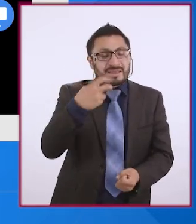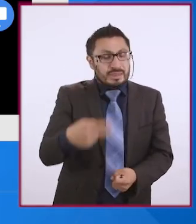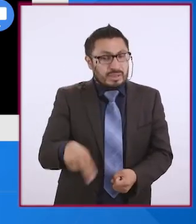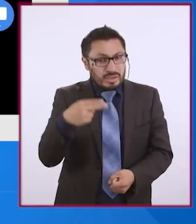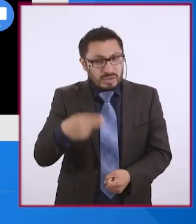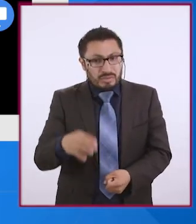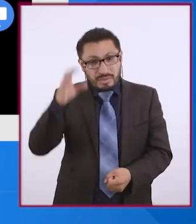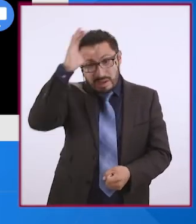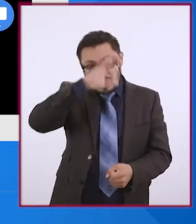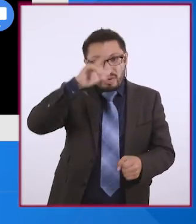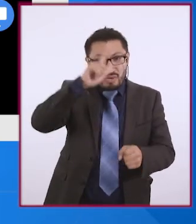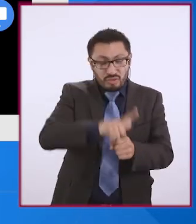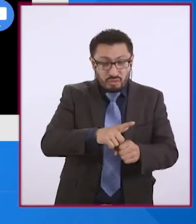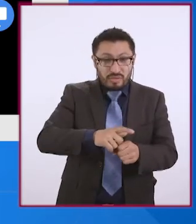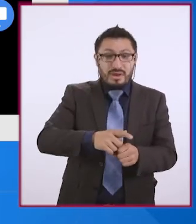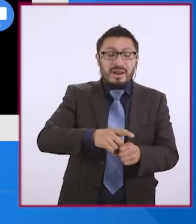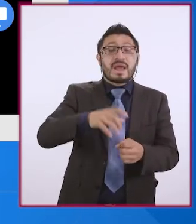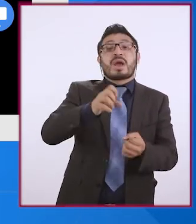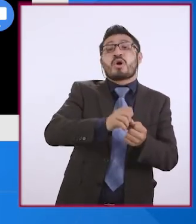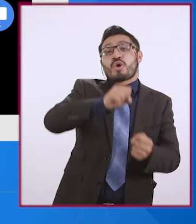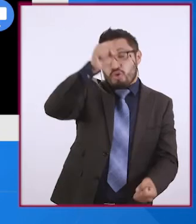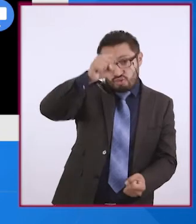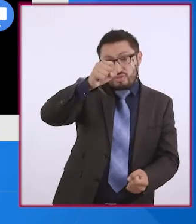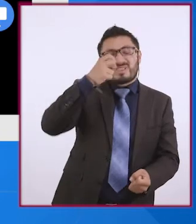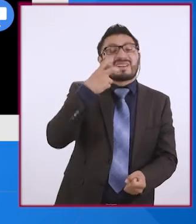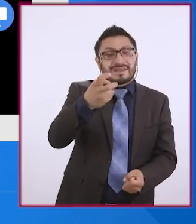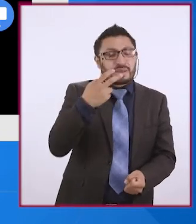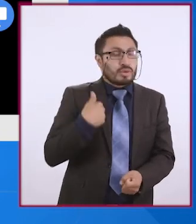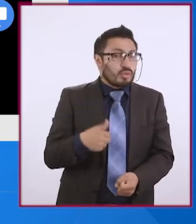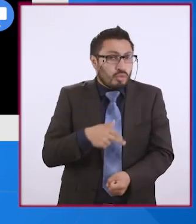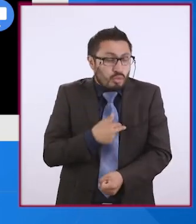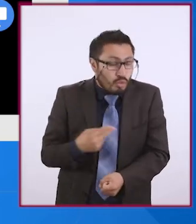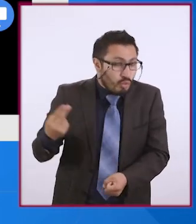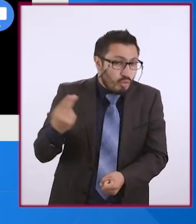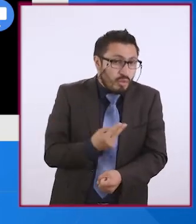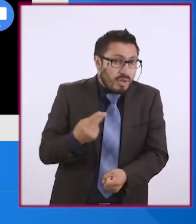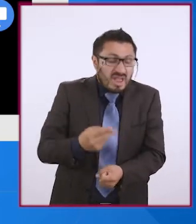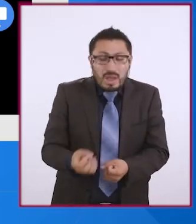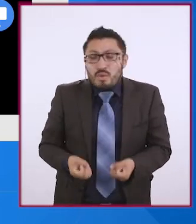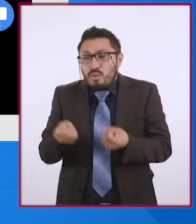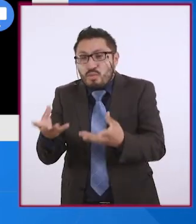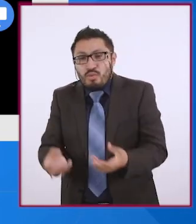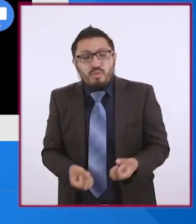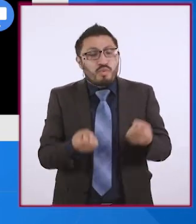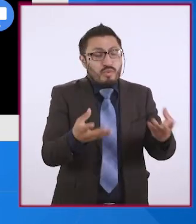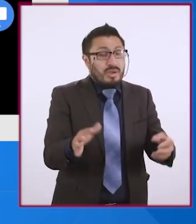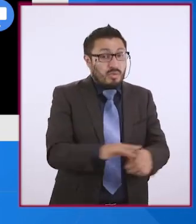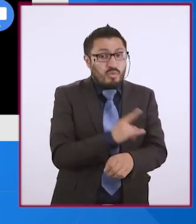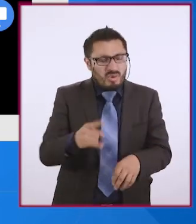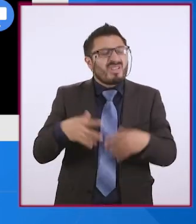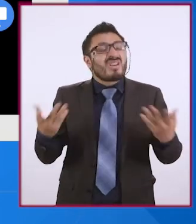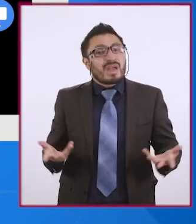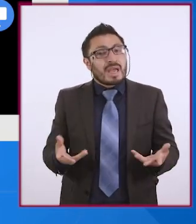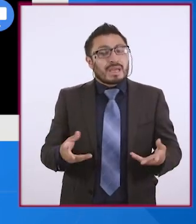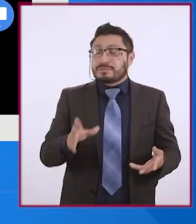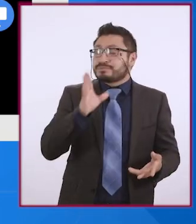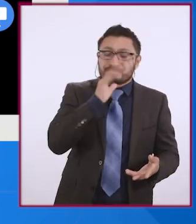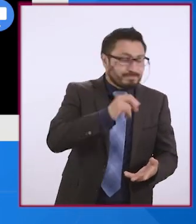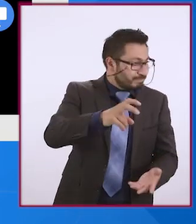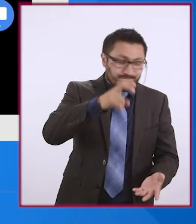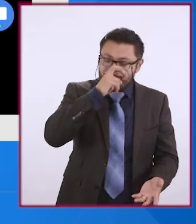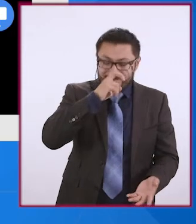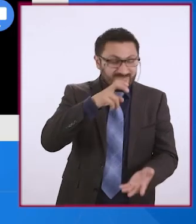llama cultura constitucional. Es algo que necesitamos propiciar porque no podemos exigir derechos que